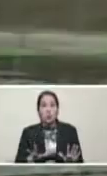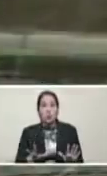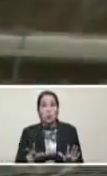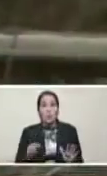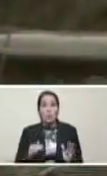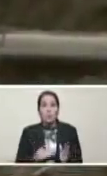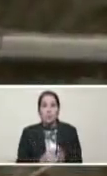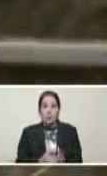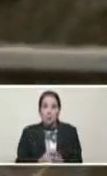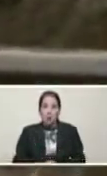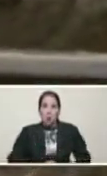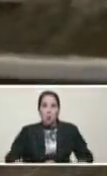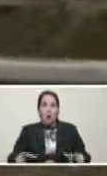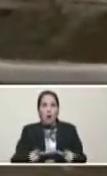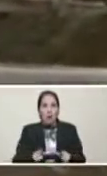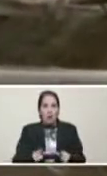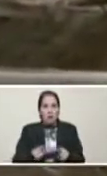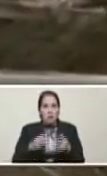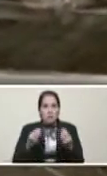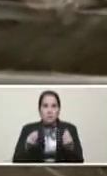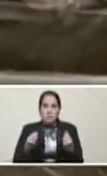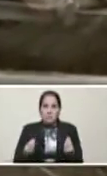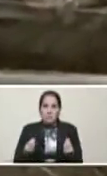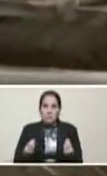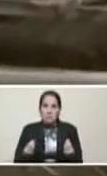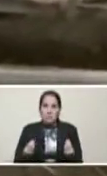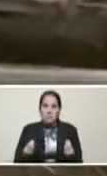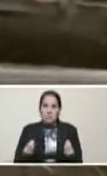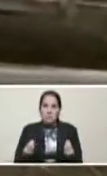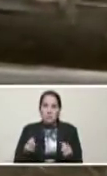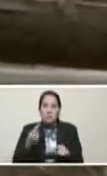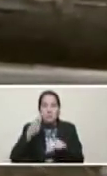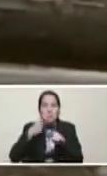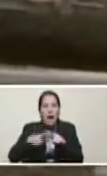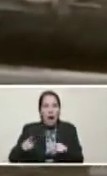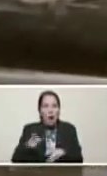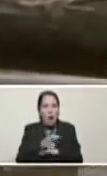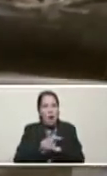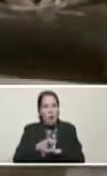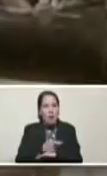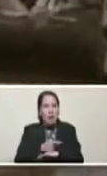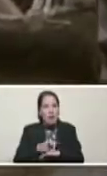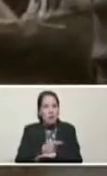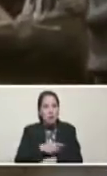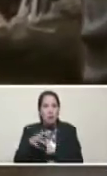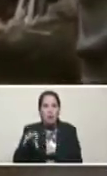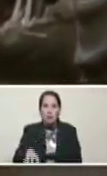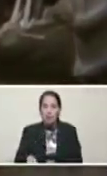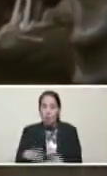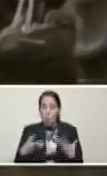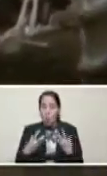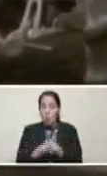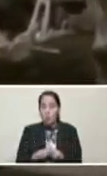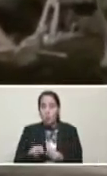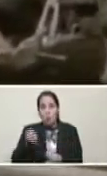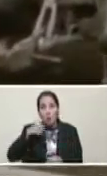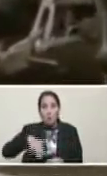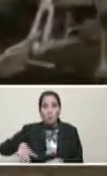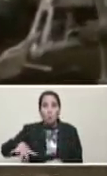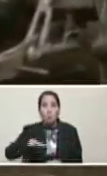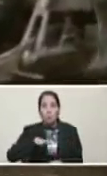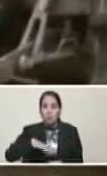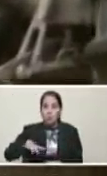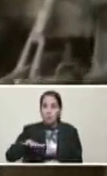pero de esas 18.000 hectáreas la gobernación del estado junto al pueblo junto a los productores y productoras